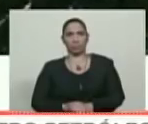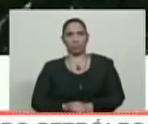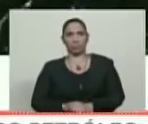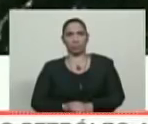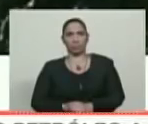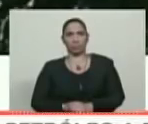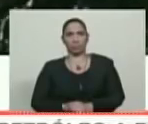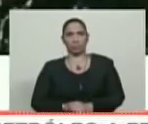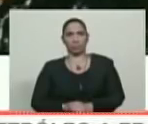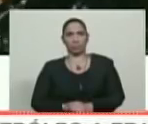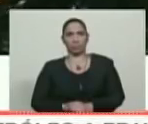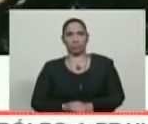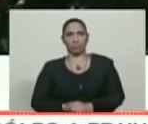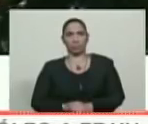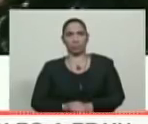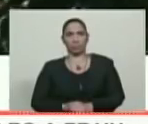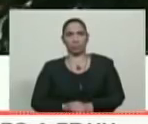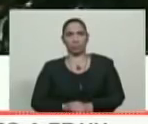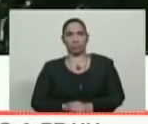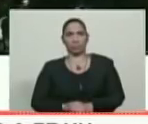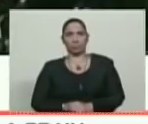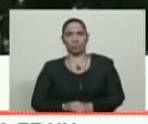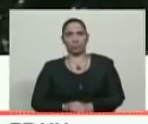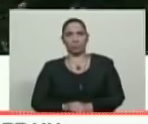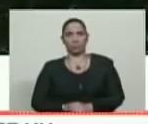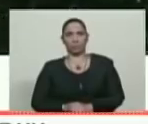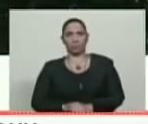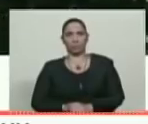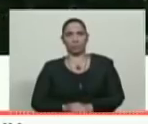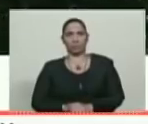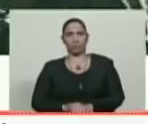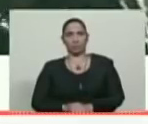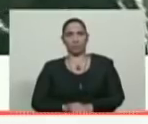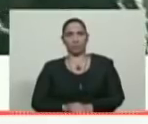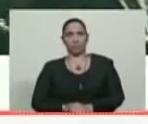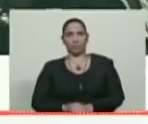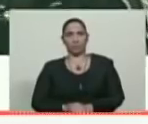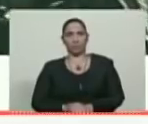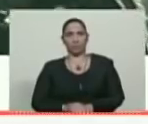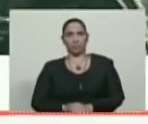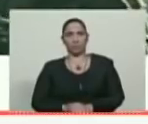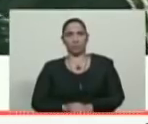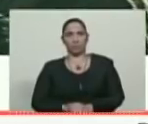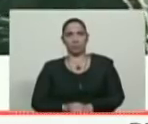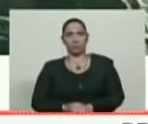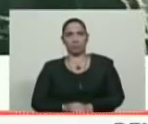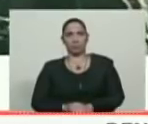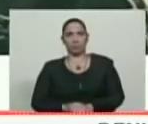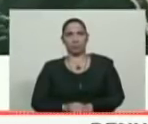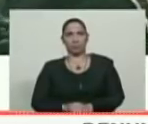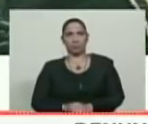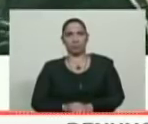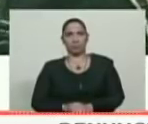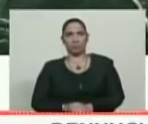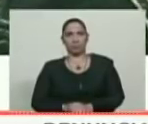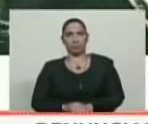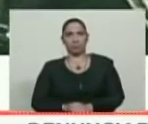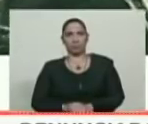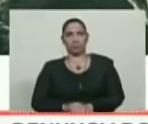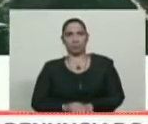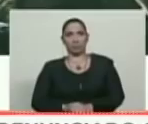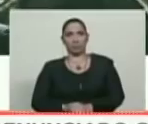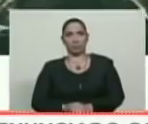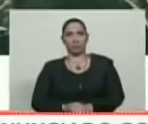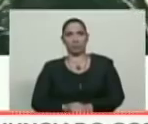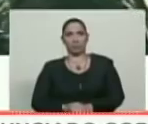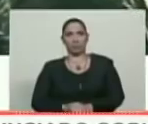con un alcance de 4X. ¿Qué significa 4X